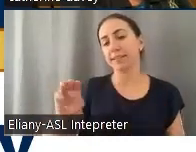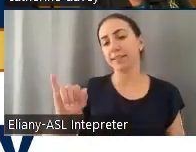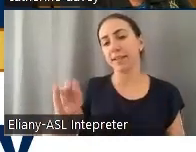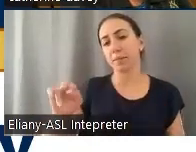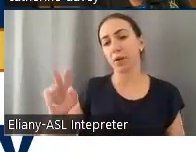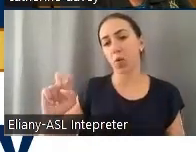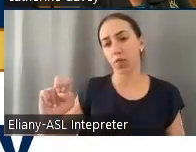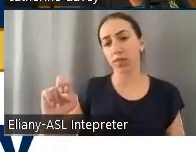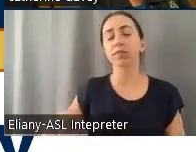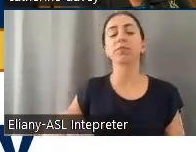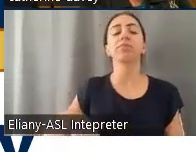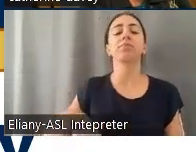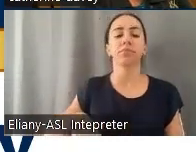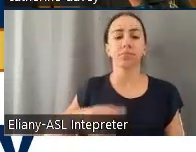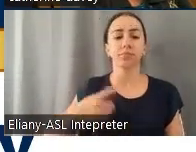Seminole,